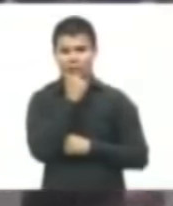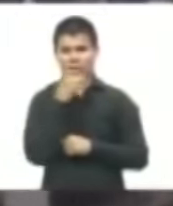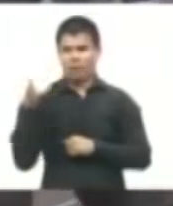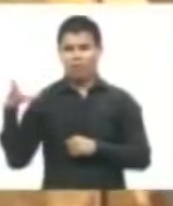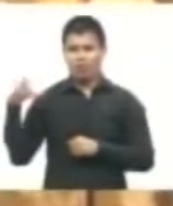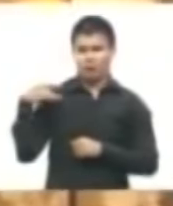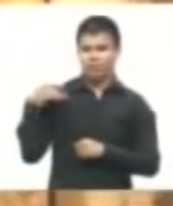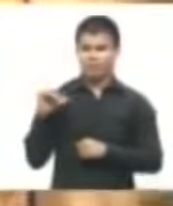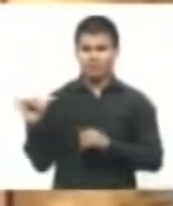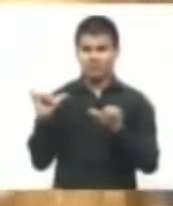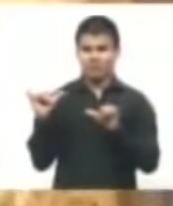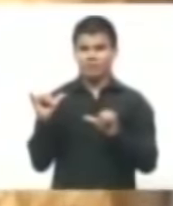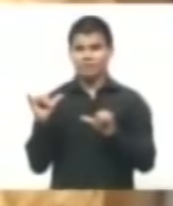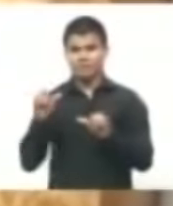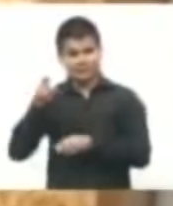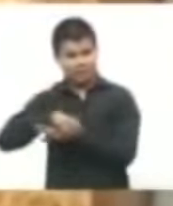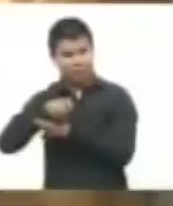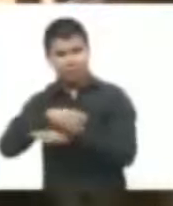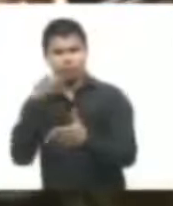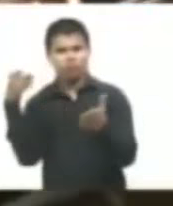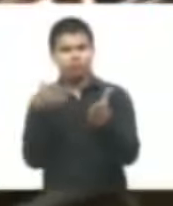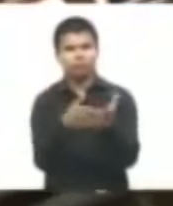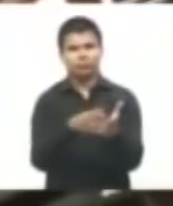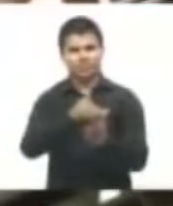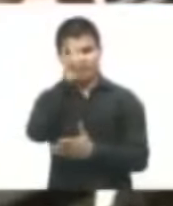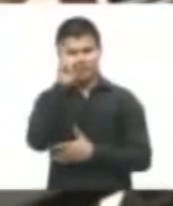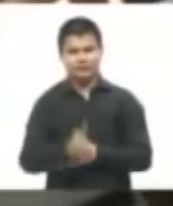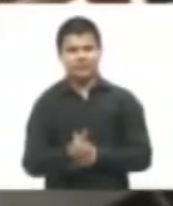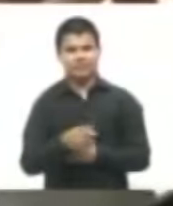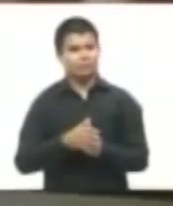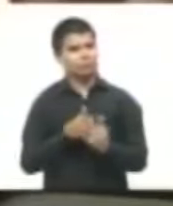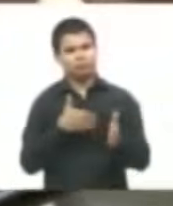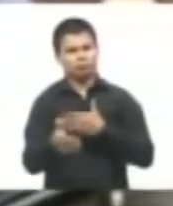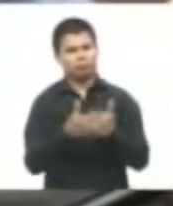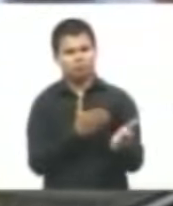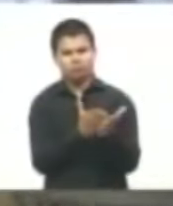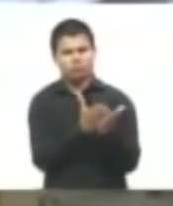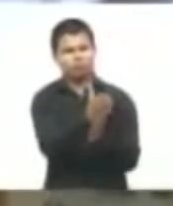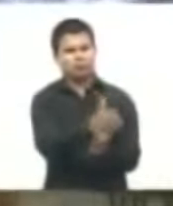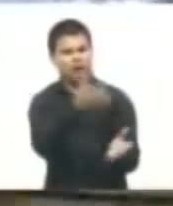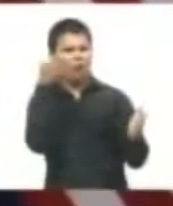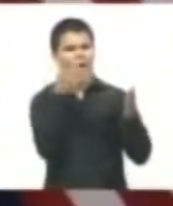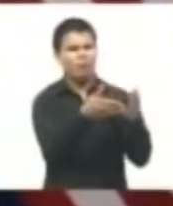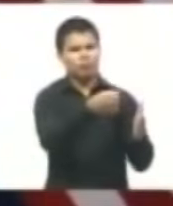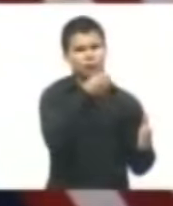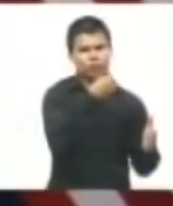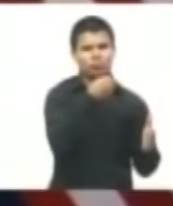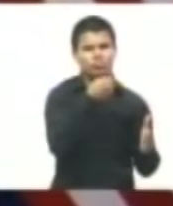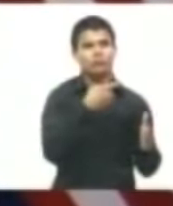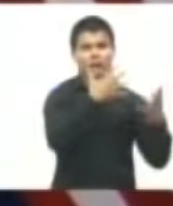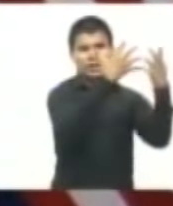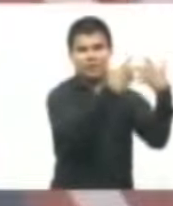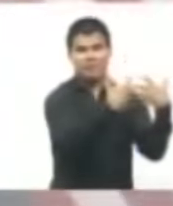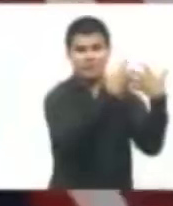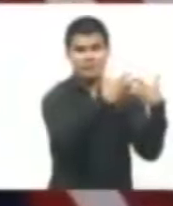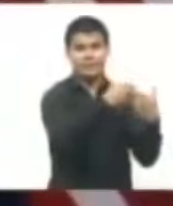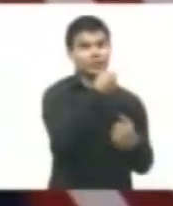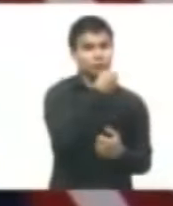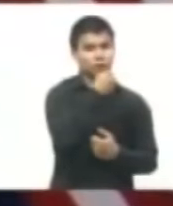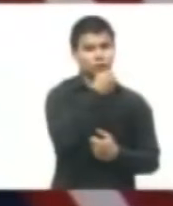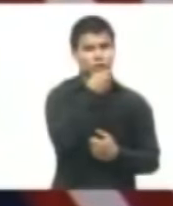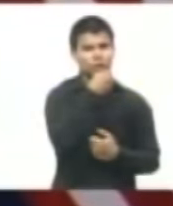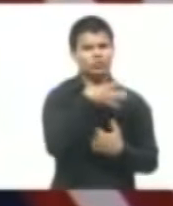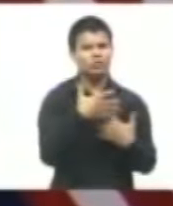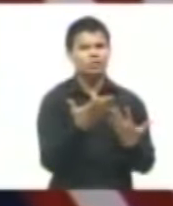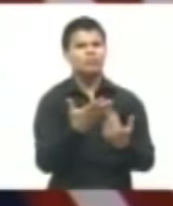con su abogado Charles Harder están decididos para llevar hasta las últimas consecuencias las demandas contra la empresa del portal de noticias y el